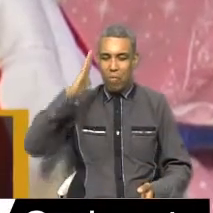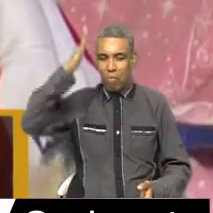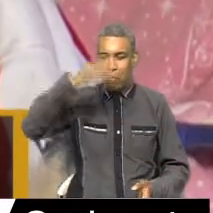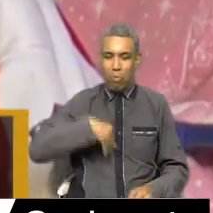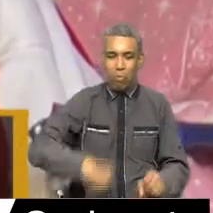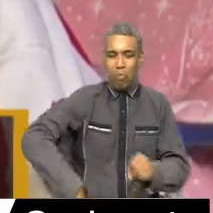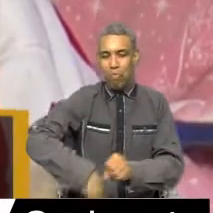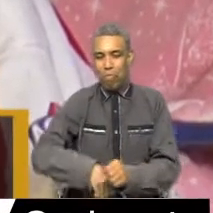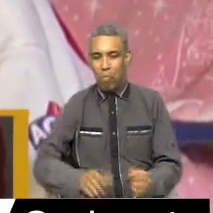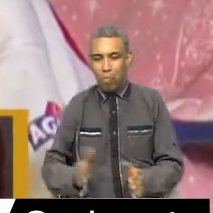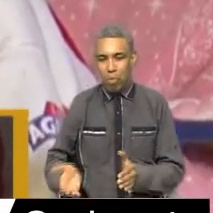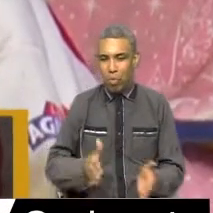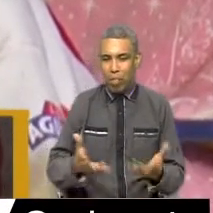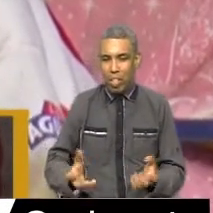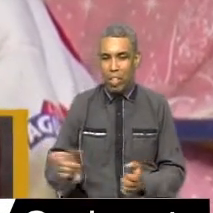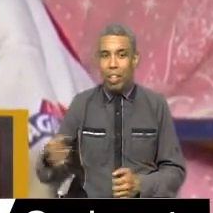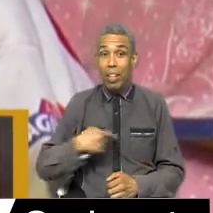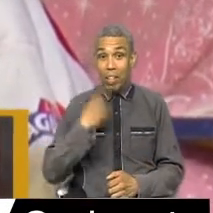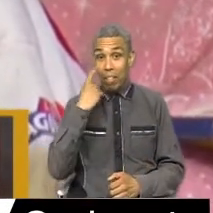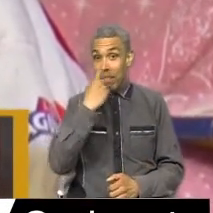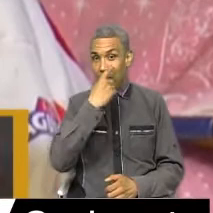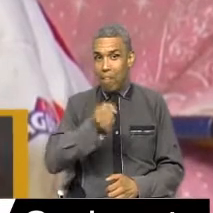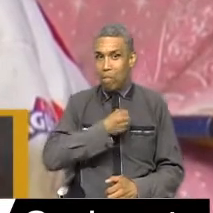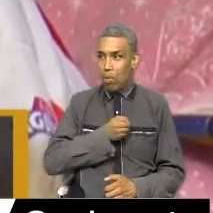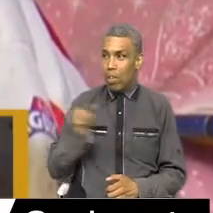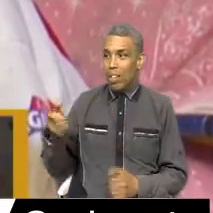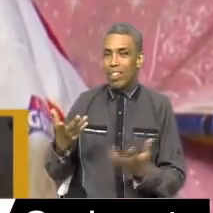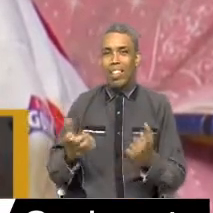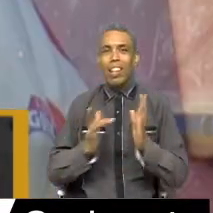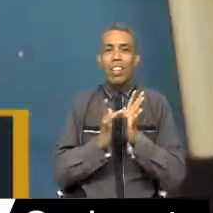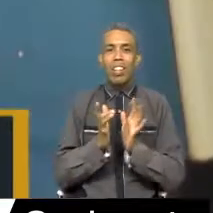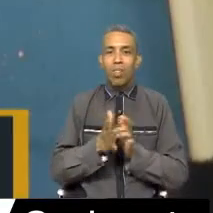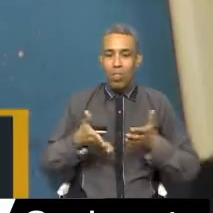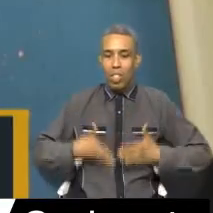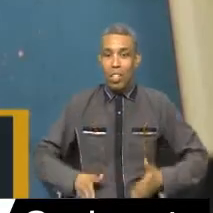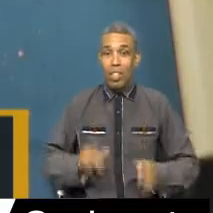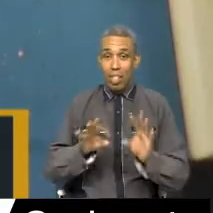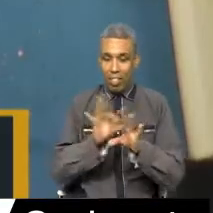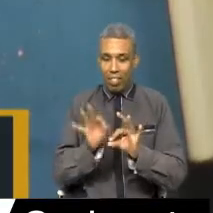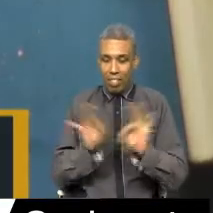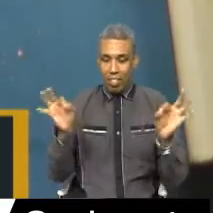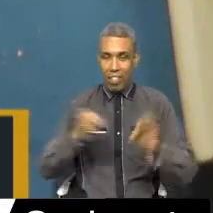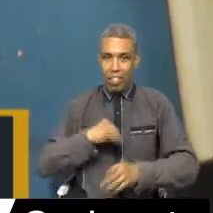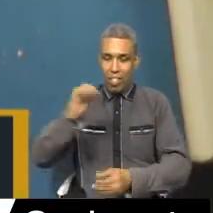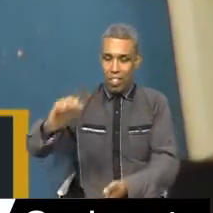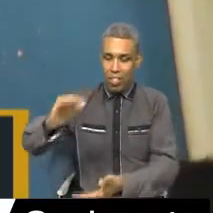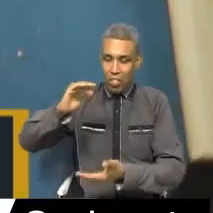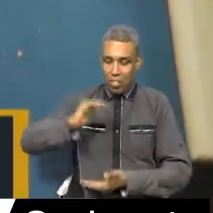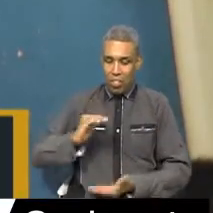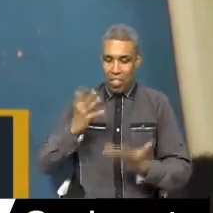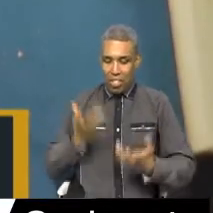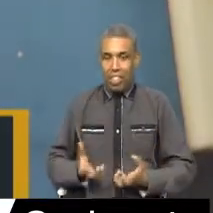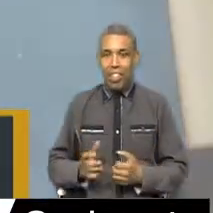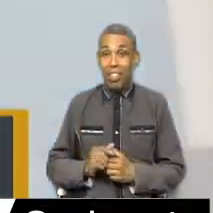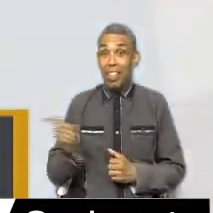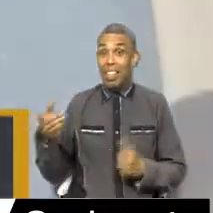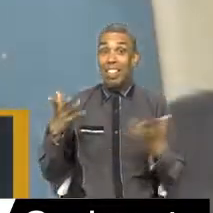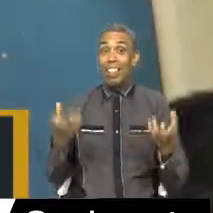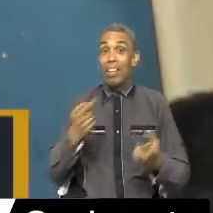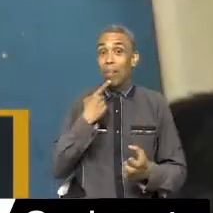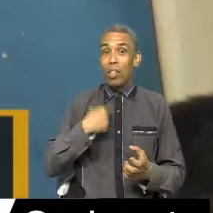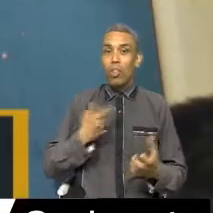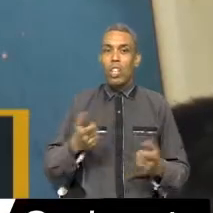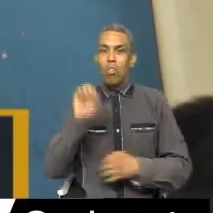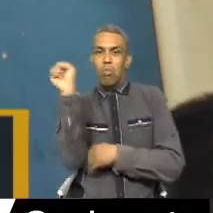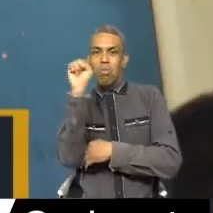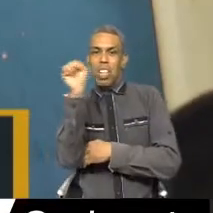ansioso la llegada del niño Jesús para poder cumplir el sueño de tener un regalo. Sí, que quiere un carro grande,